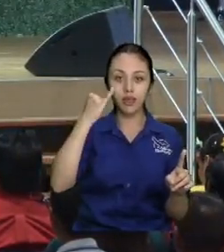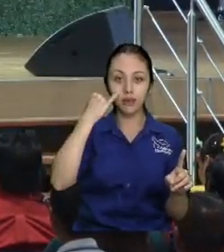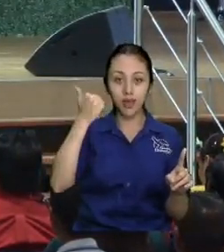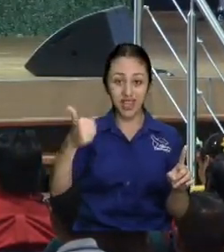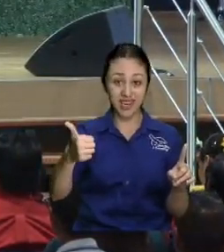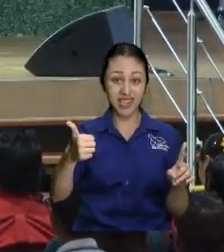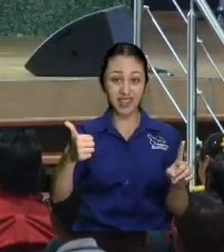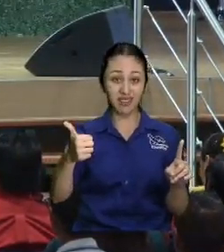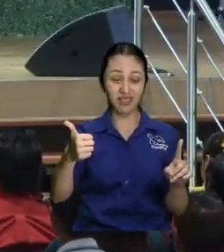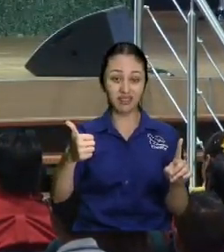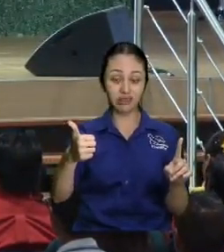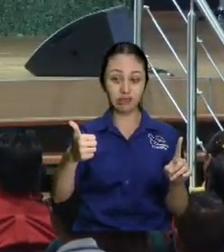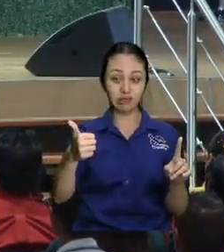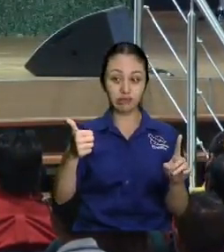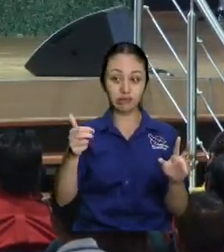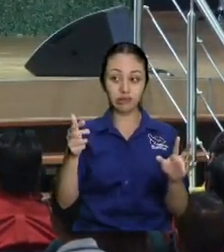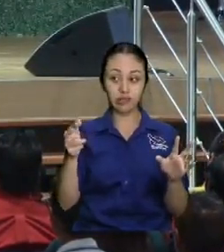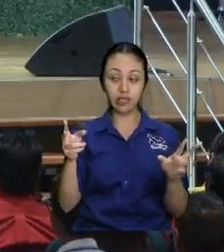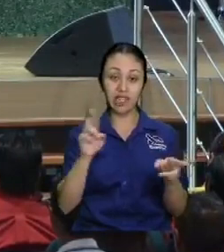Vaya, ¿y dónde deja